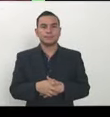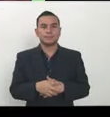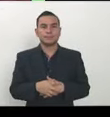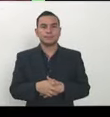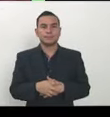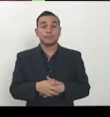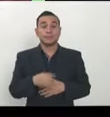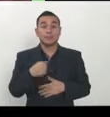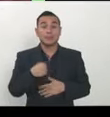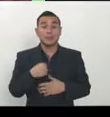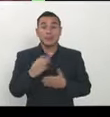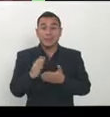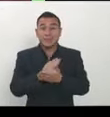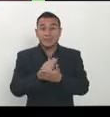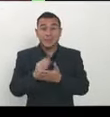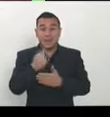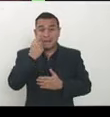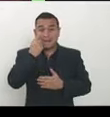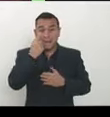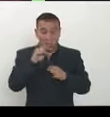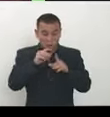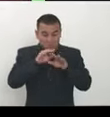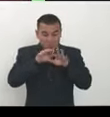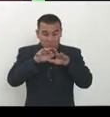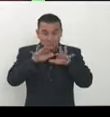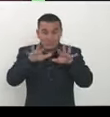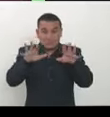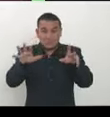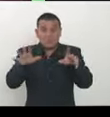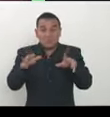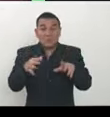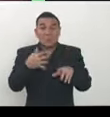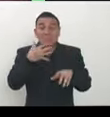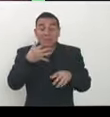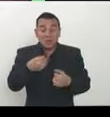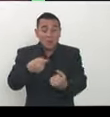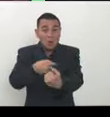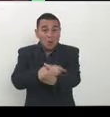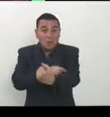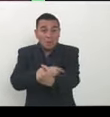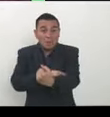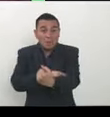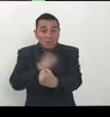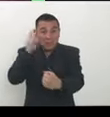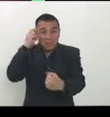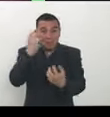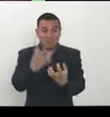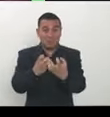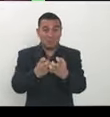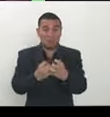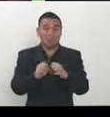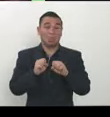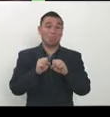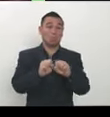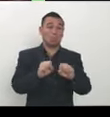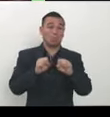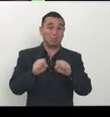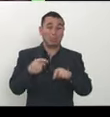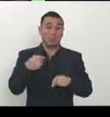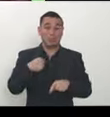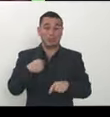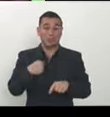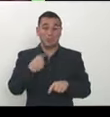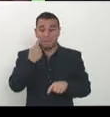Yo no he visto una contagiosidad tan bestial. En mi hospital estamos cayendo como chinches. O sea, yo ver a compañeros